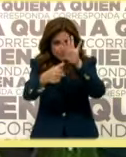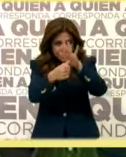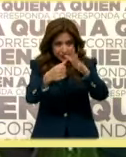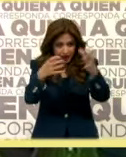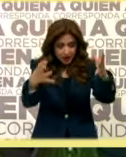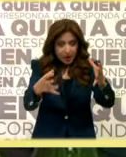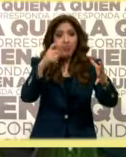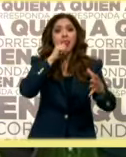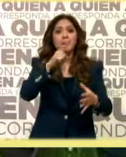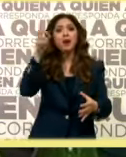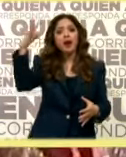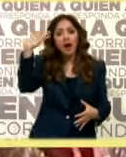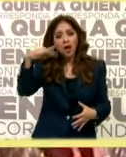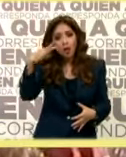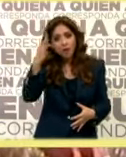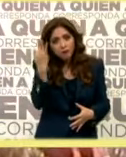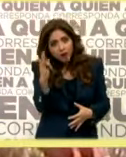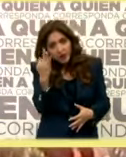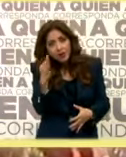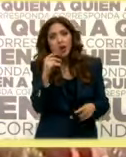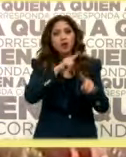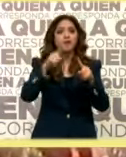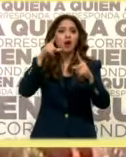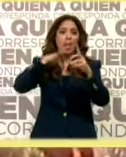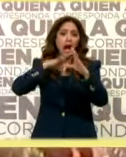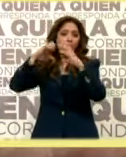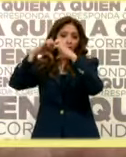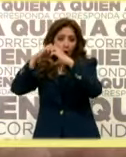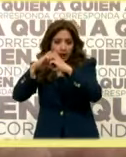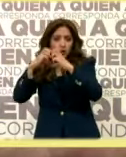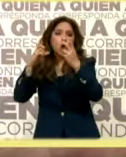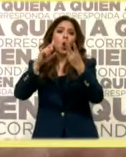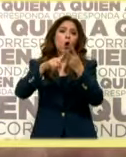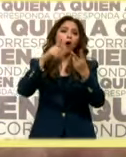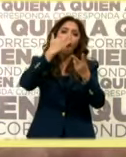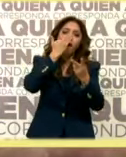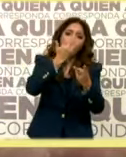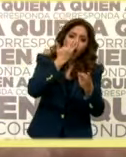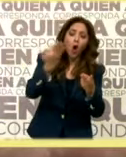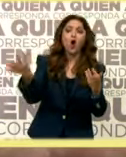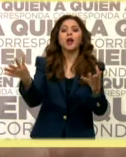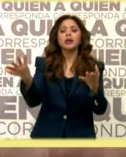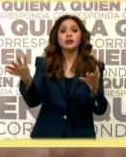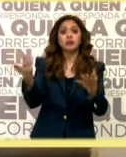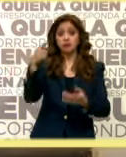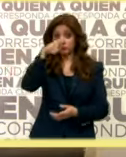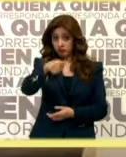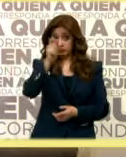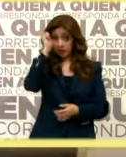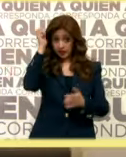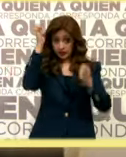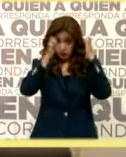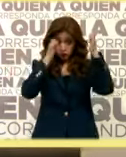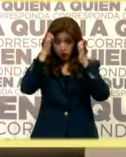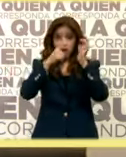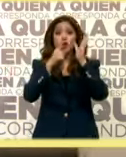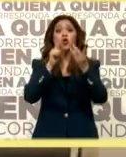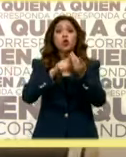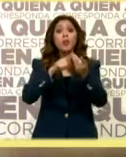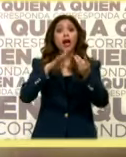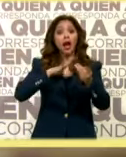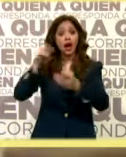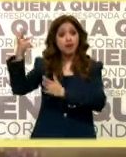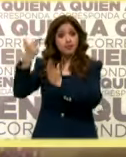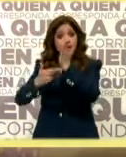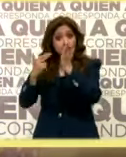para el 14 de febrero hacemos corazones, hacemos flores, rosas. Como parte de esta expo se encuentra instalado un taller de